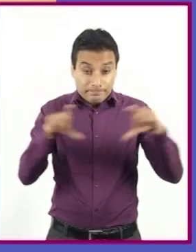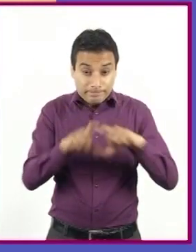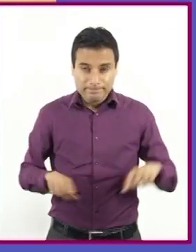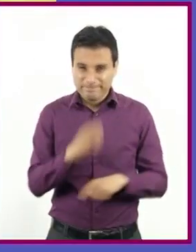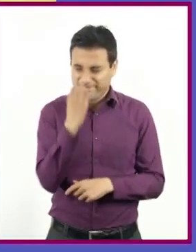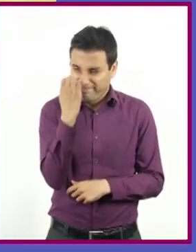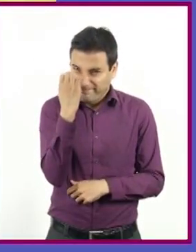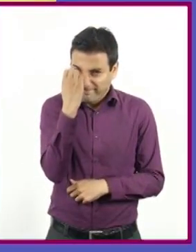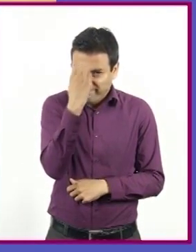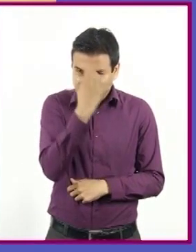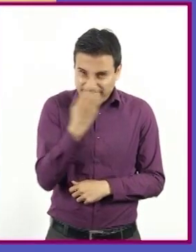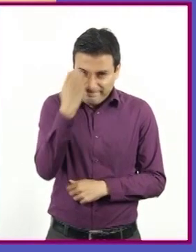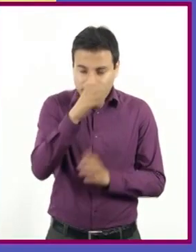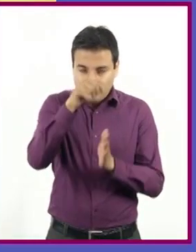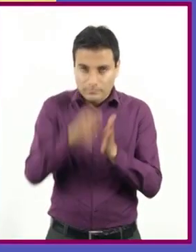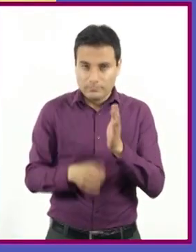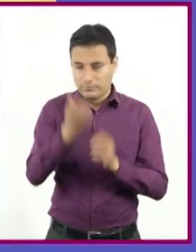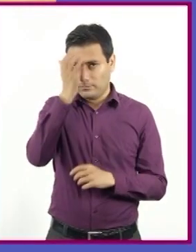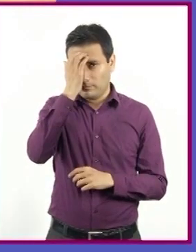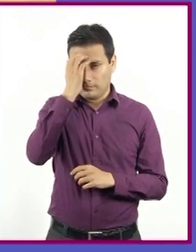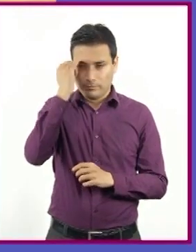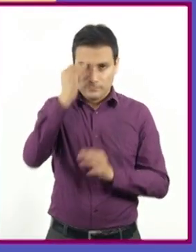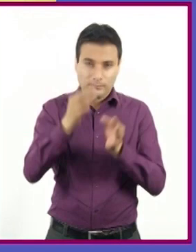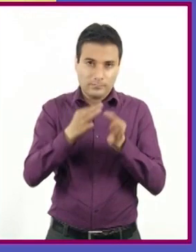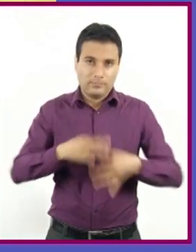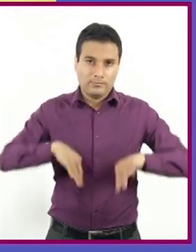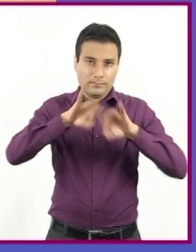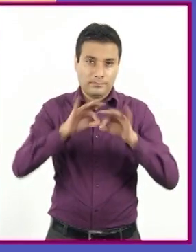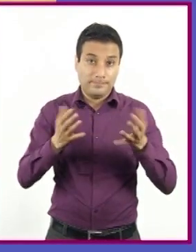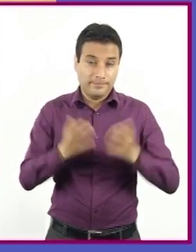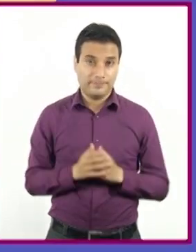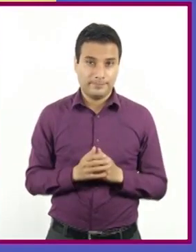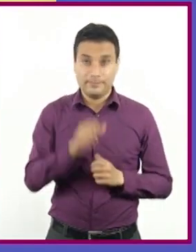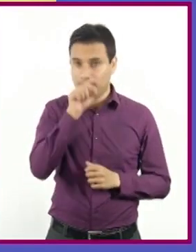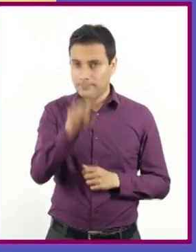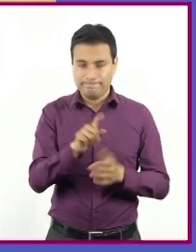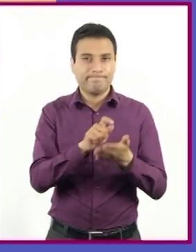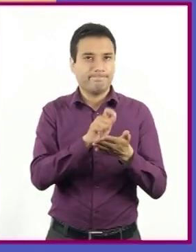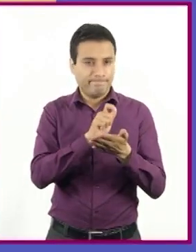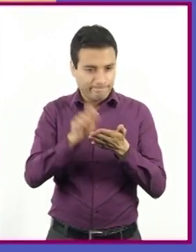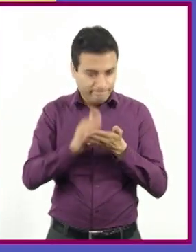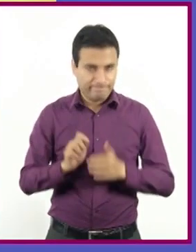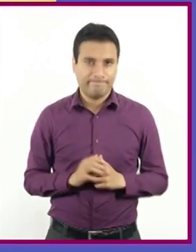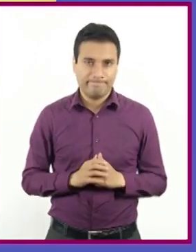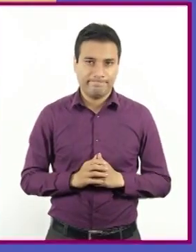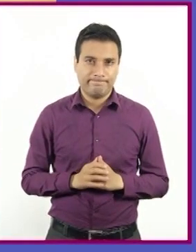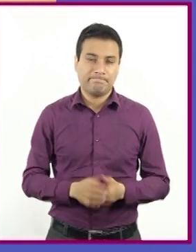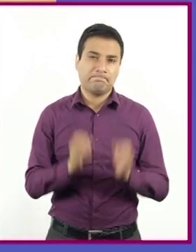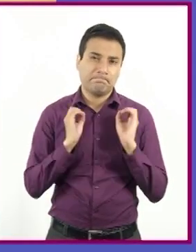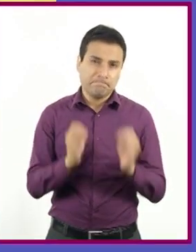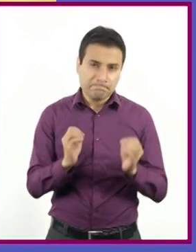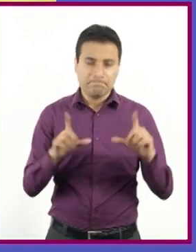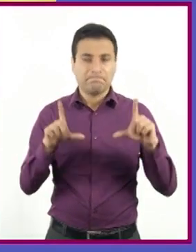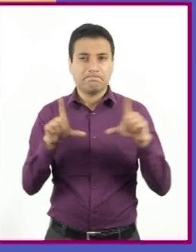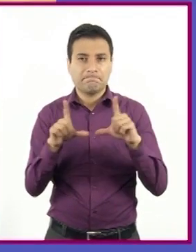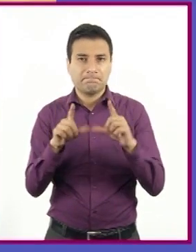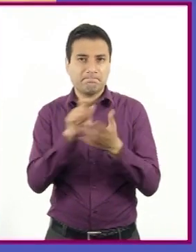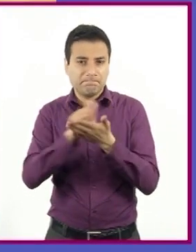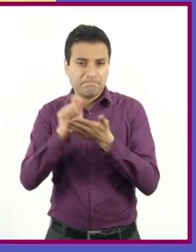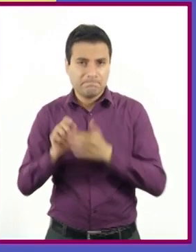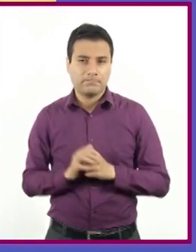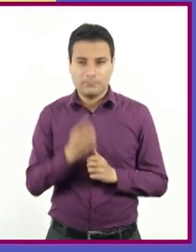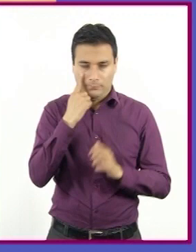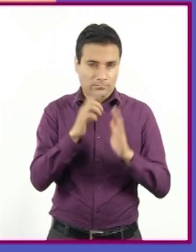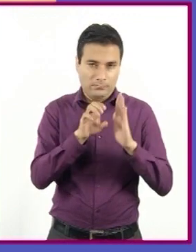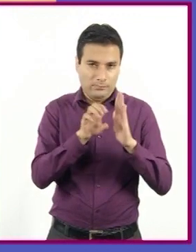para identificar las ideas principales, las cuales también subrayamos o anotamos en fichas. Pueden ser, por